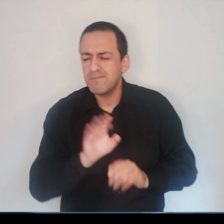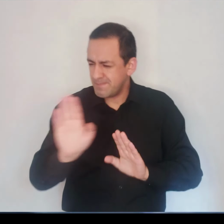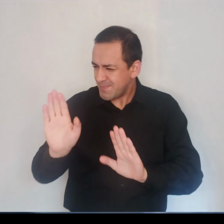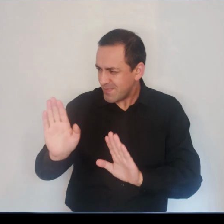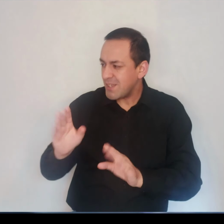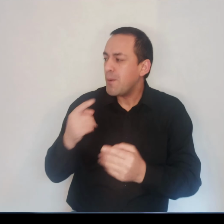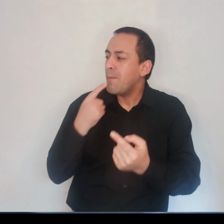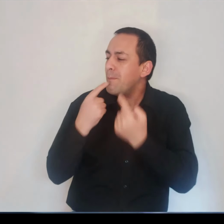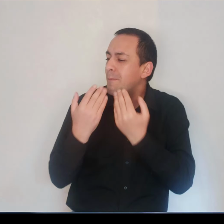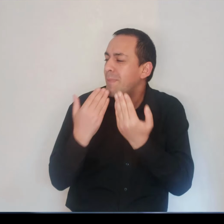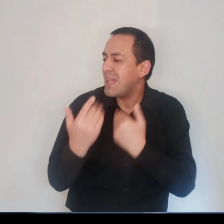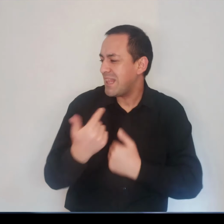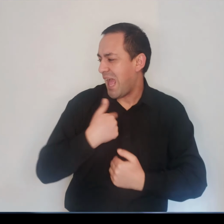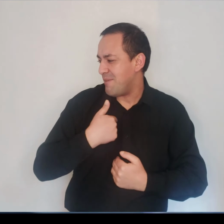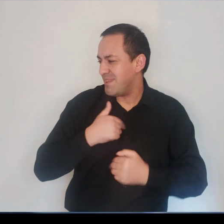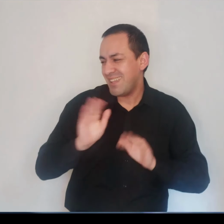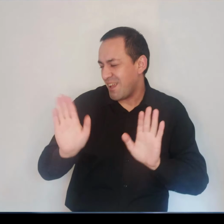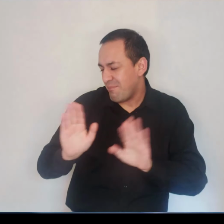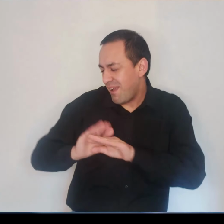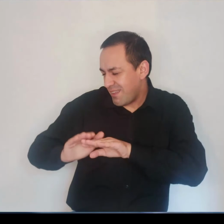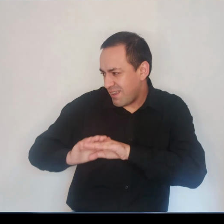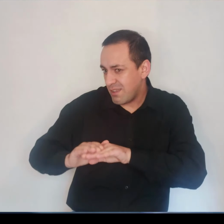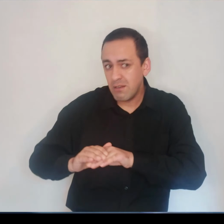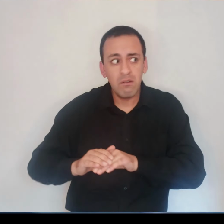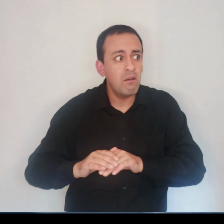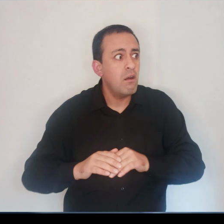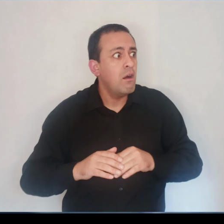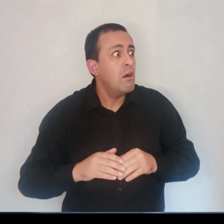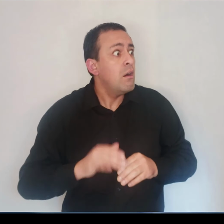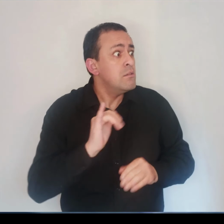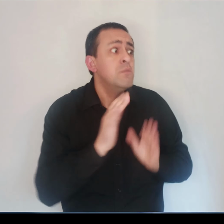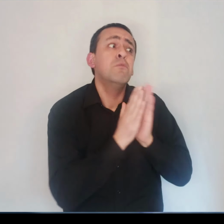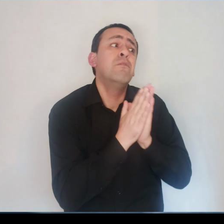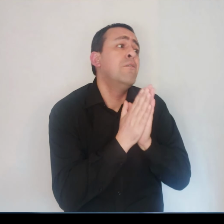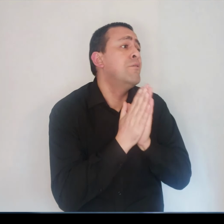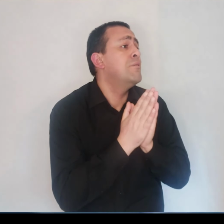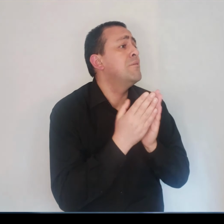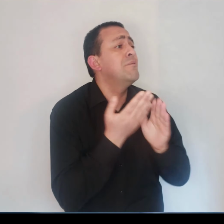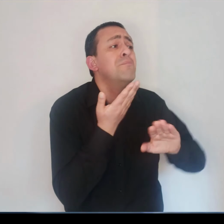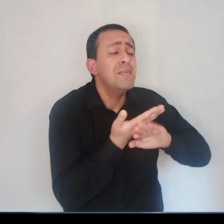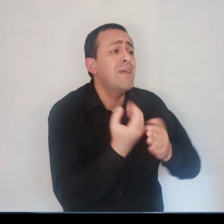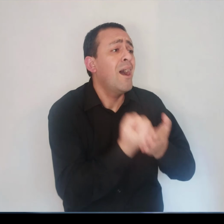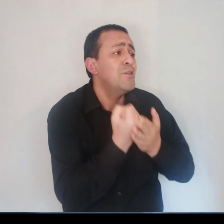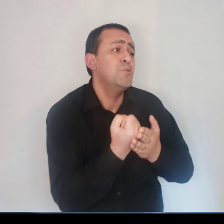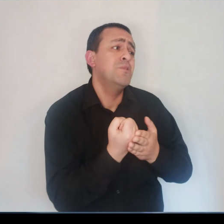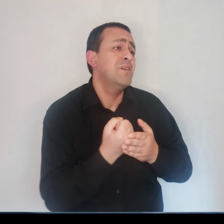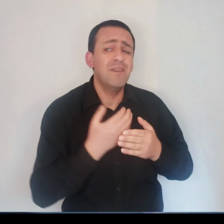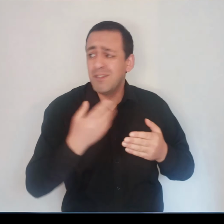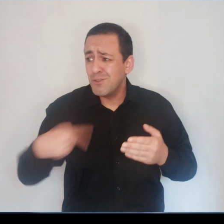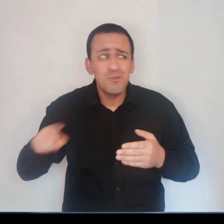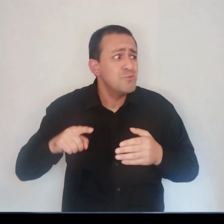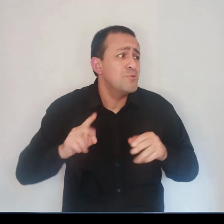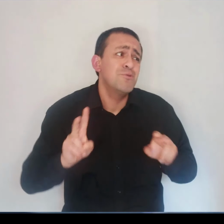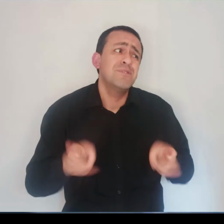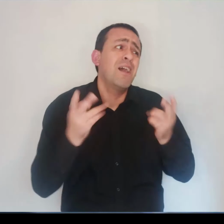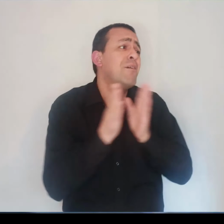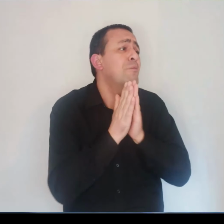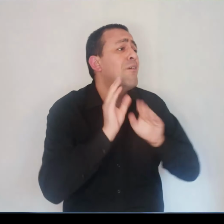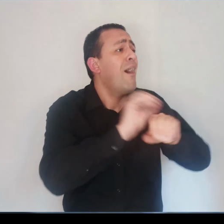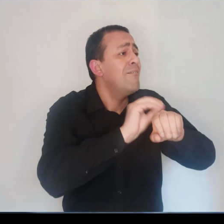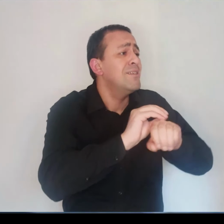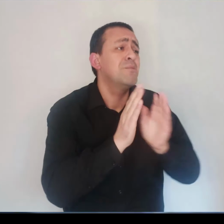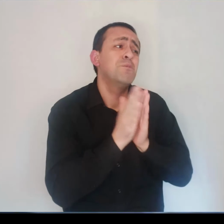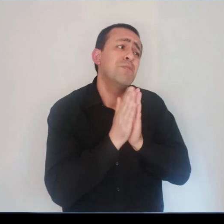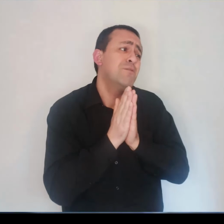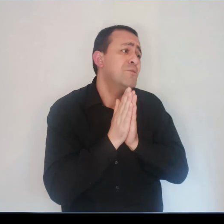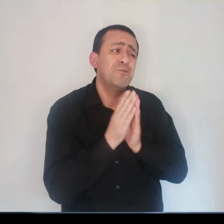oh. Es que me están haciendo como un documental, una cosa así. ¡Oh! ¿Puedes pedirles que nos saquen de aquí? Sí, sí, que nos ayuden. ¡Vamos, Ralfi, diles!